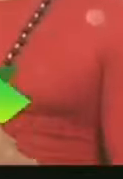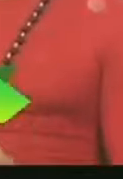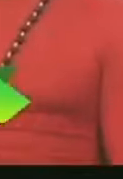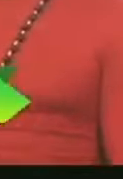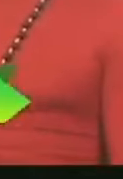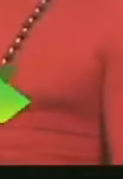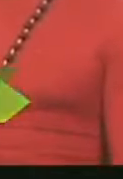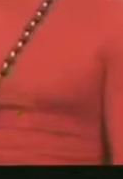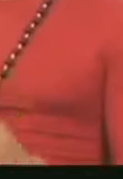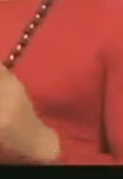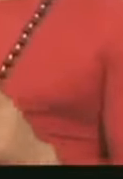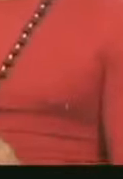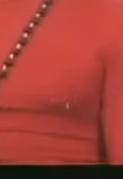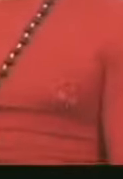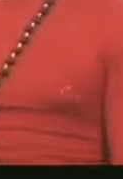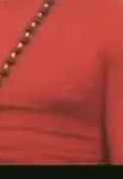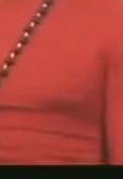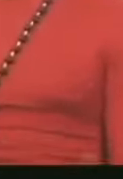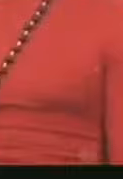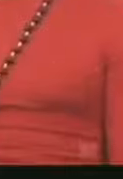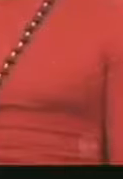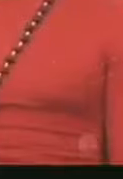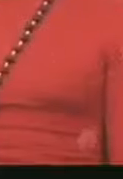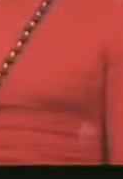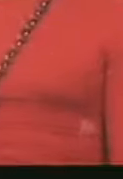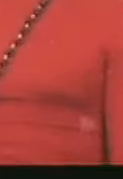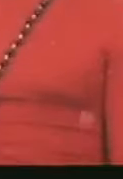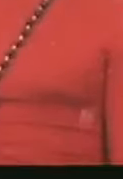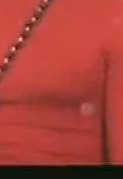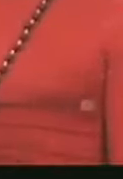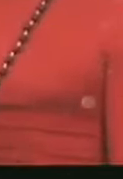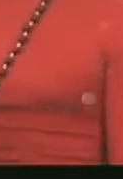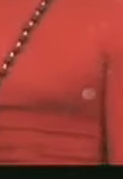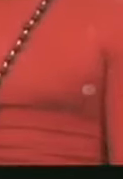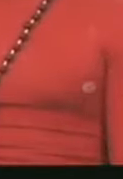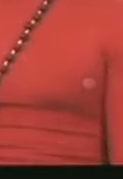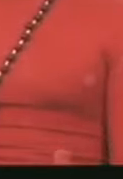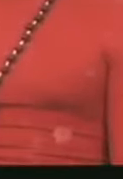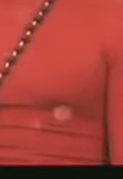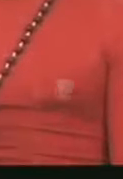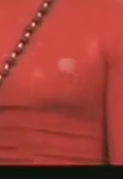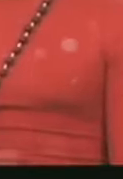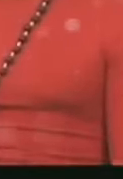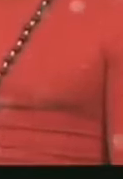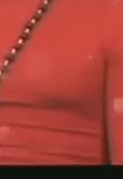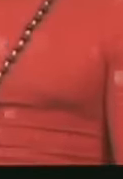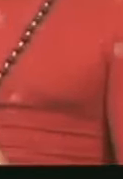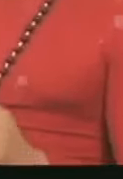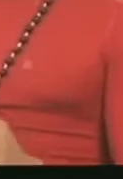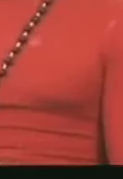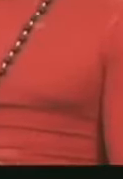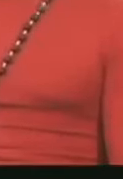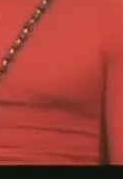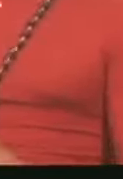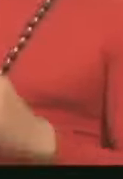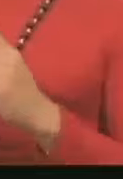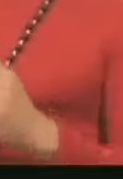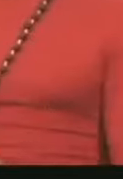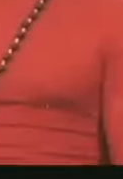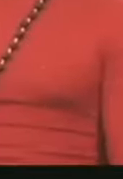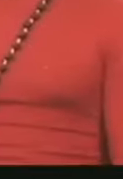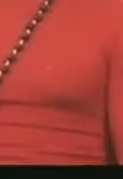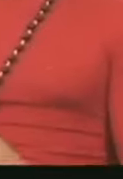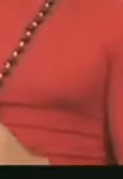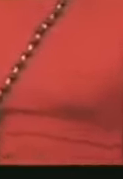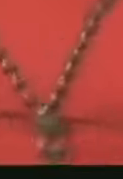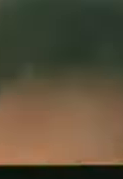y humana de los pueblos originarios de América y su papel histórico emancipador, patriota y de